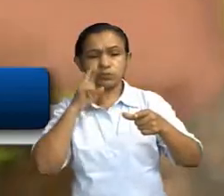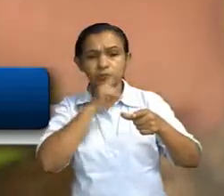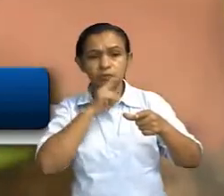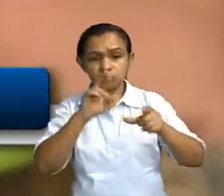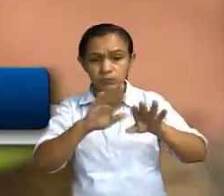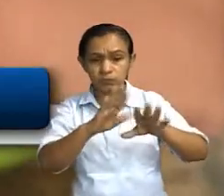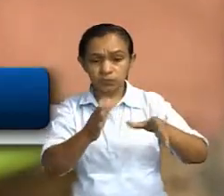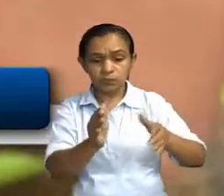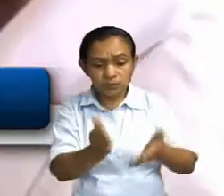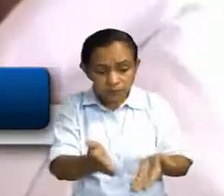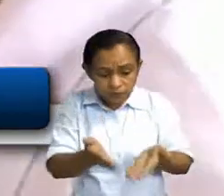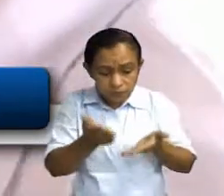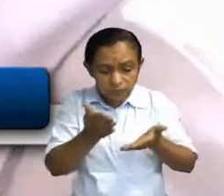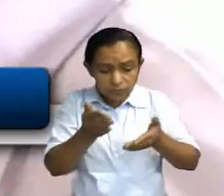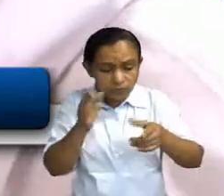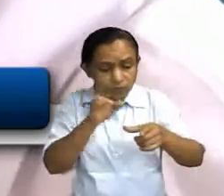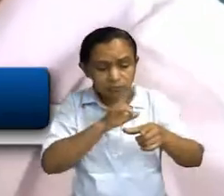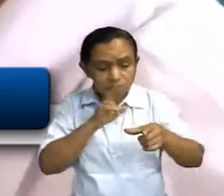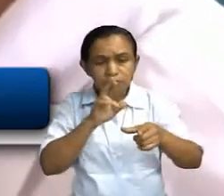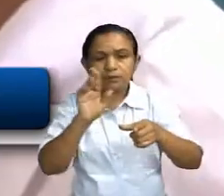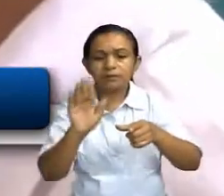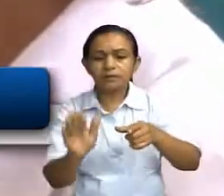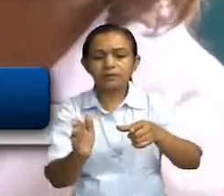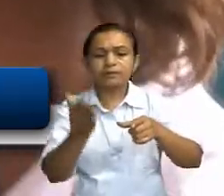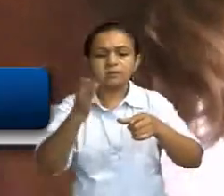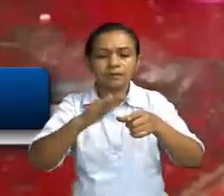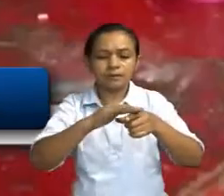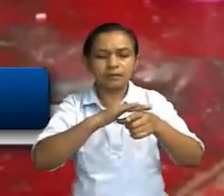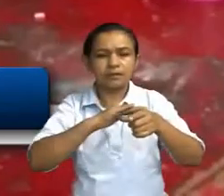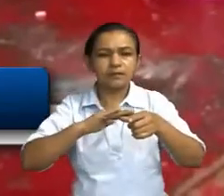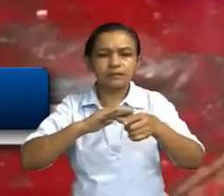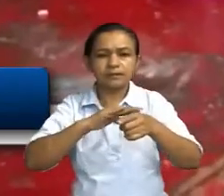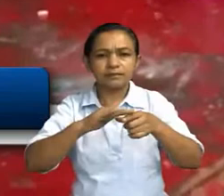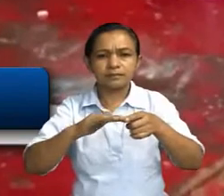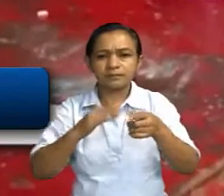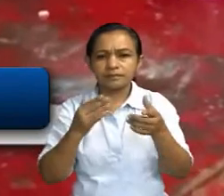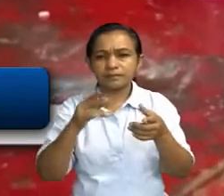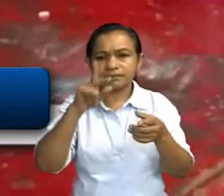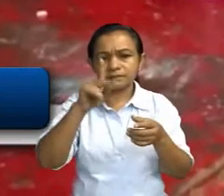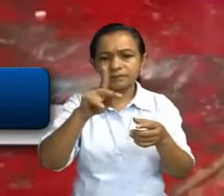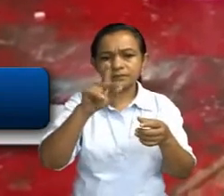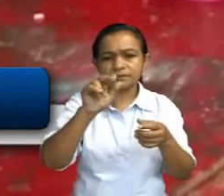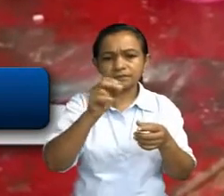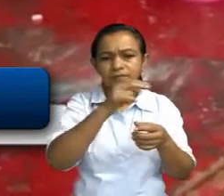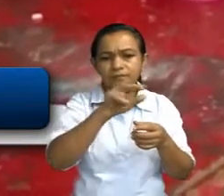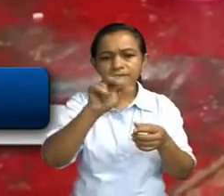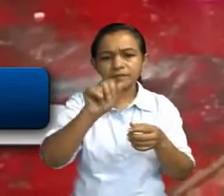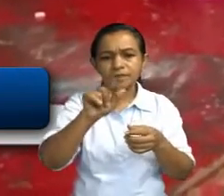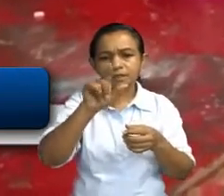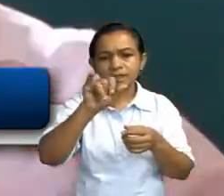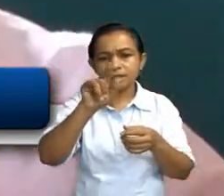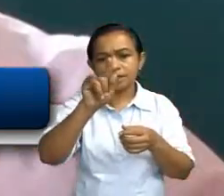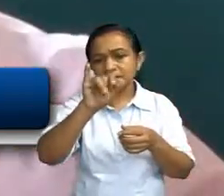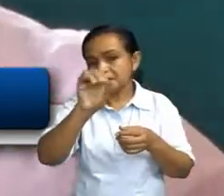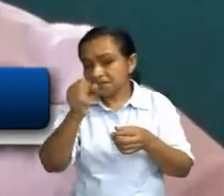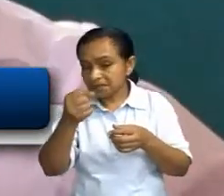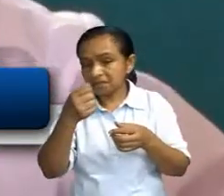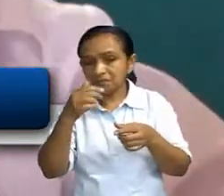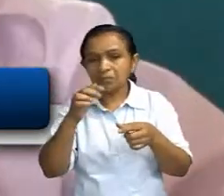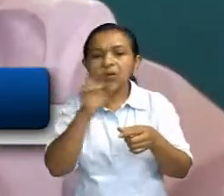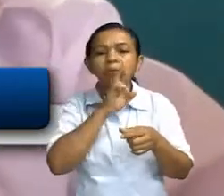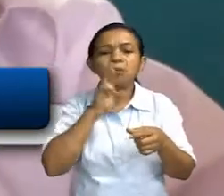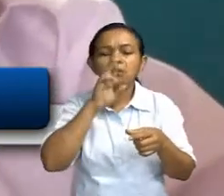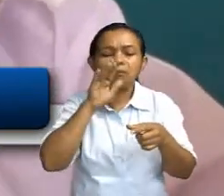la vulva, utiliza cremas como, por ejemplo, vamos a mencionar marca, la pañalitis. Porque piensa que es